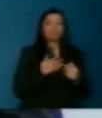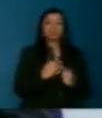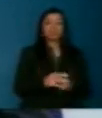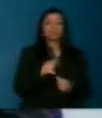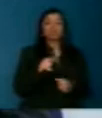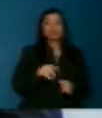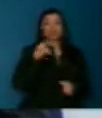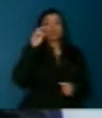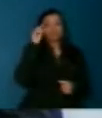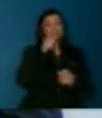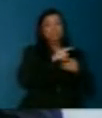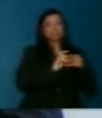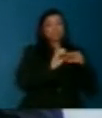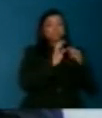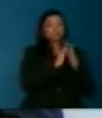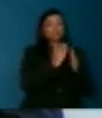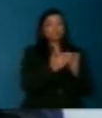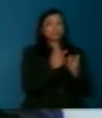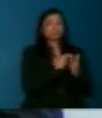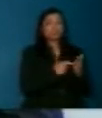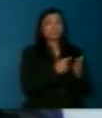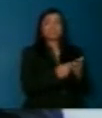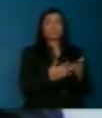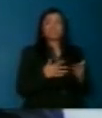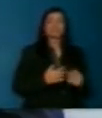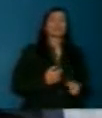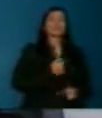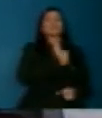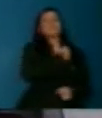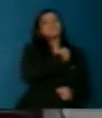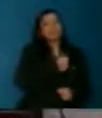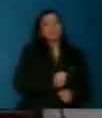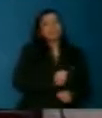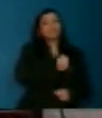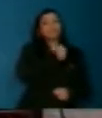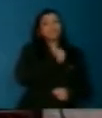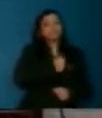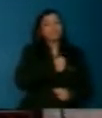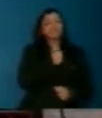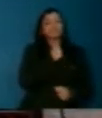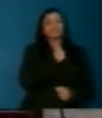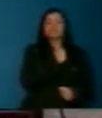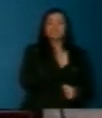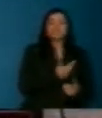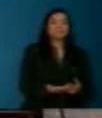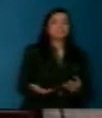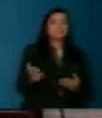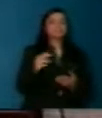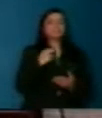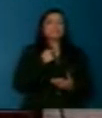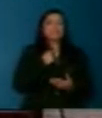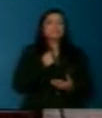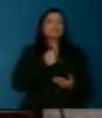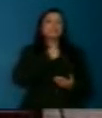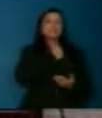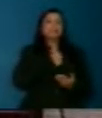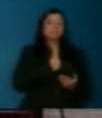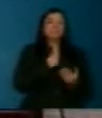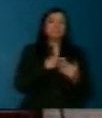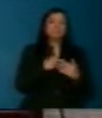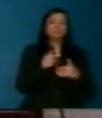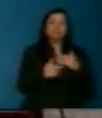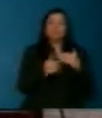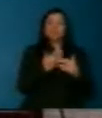Constitución, que con mucho sacrificio, costos y privaciones, y como hoja de vida,